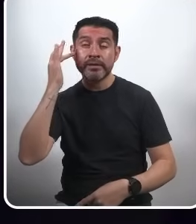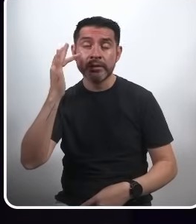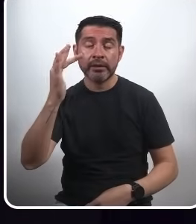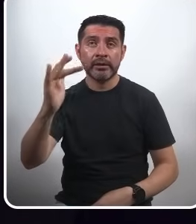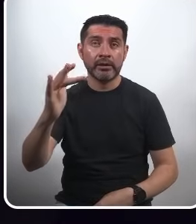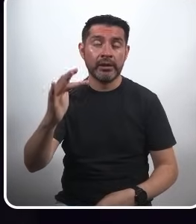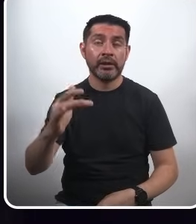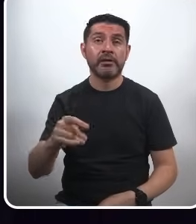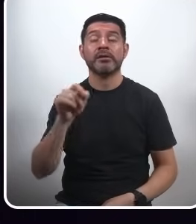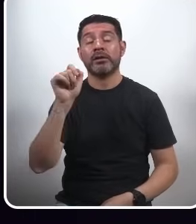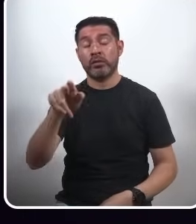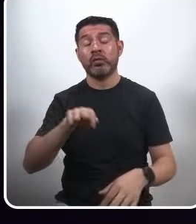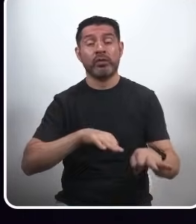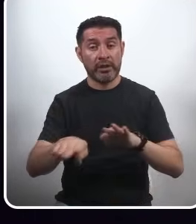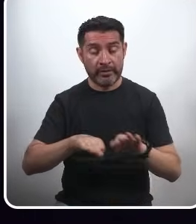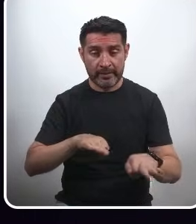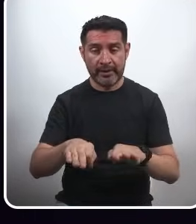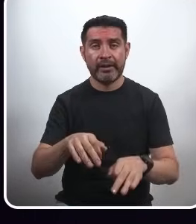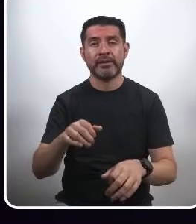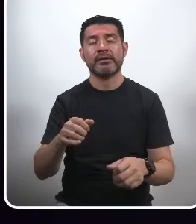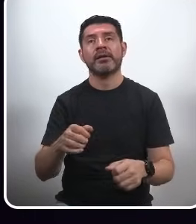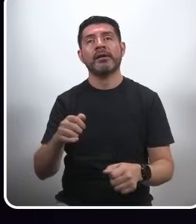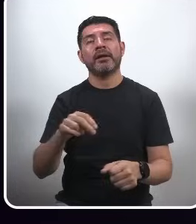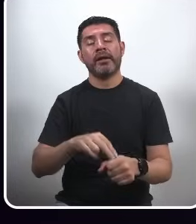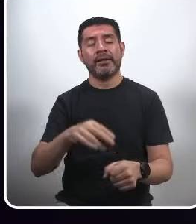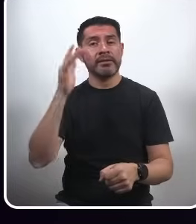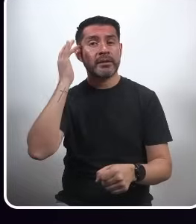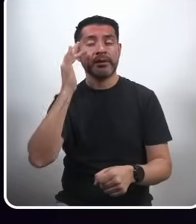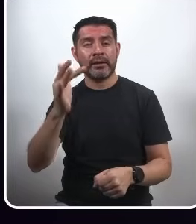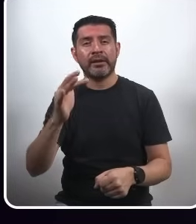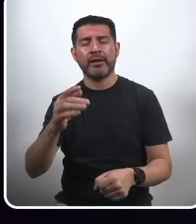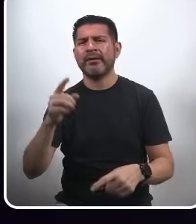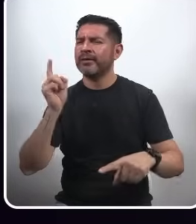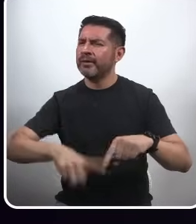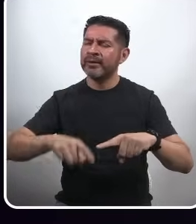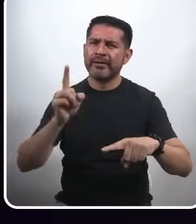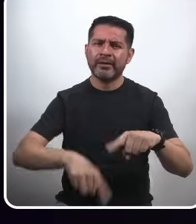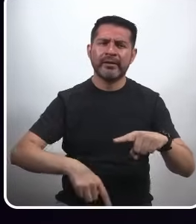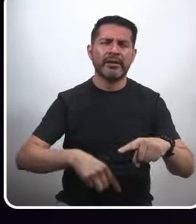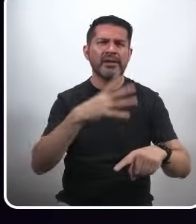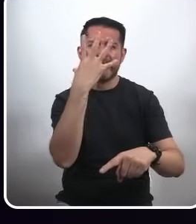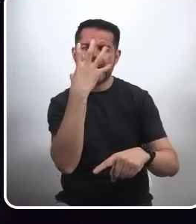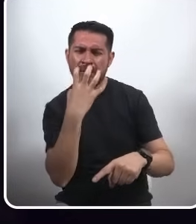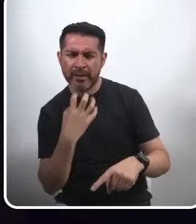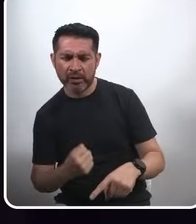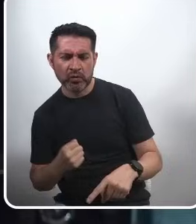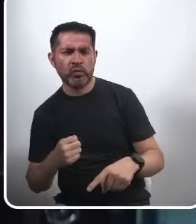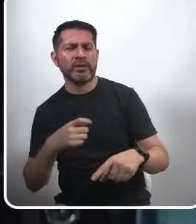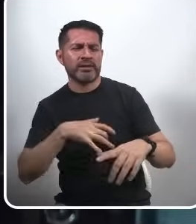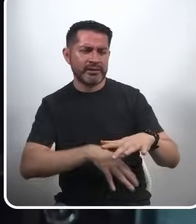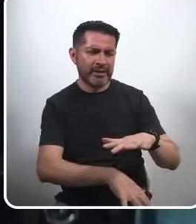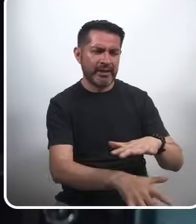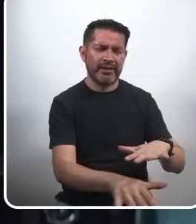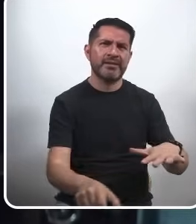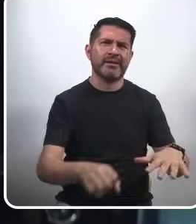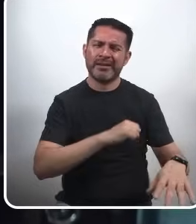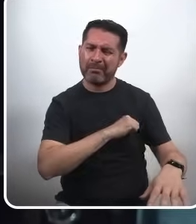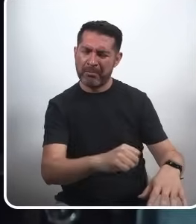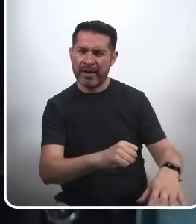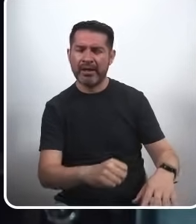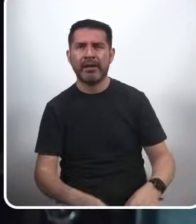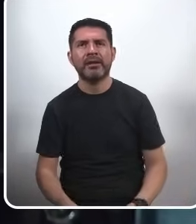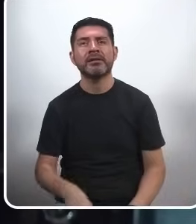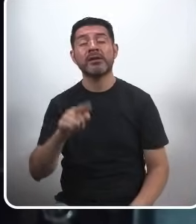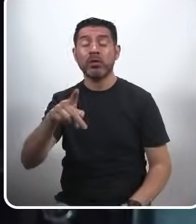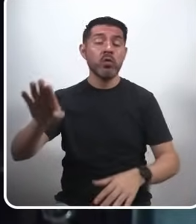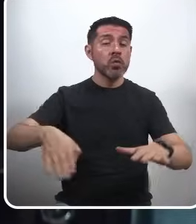en santidad, eliminas raíces internas. Si tú te humillas a Dios y tú caminas en